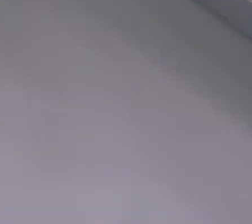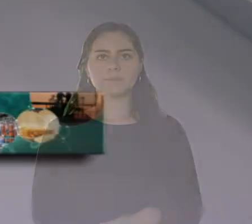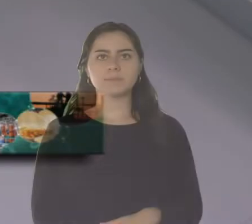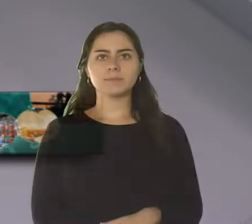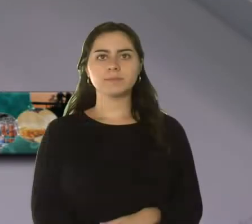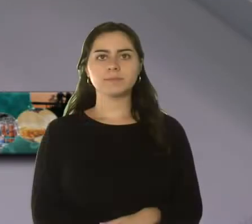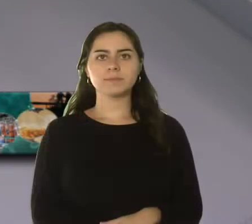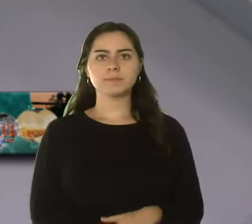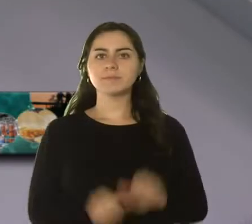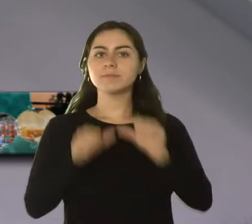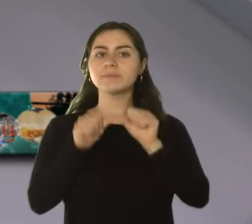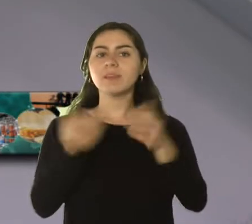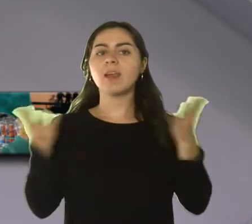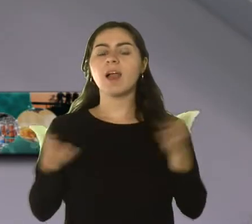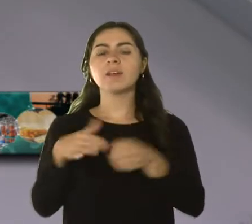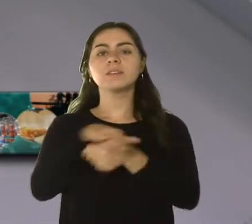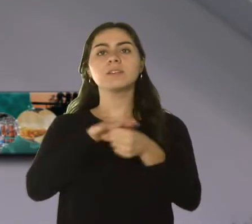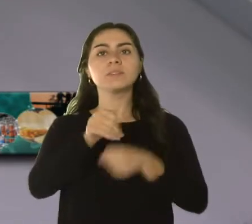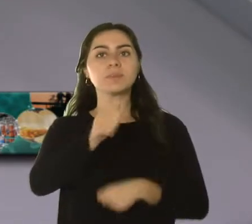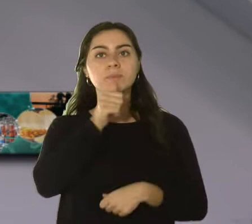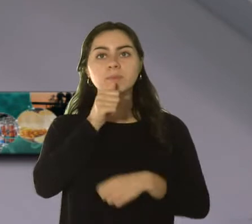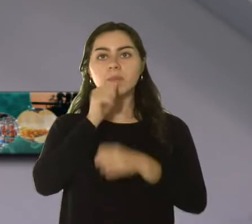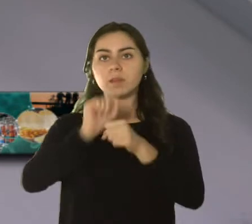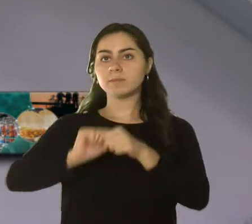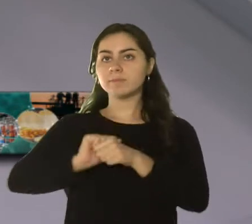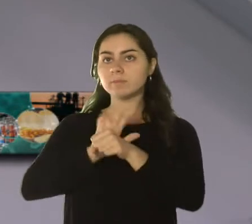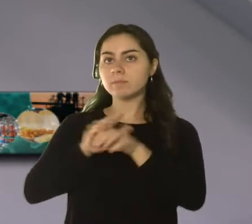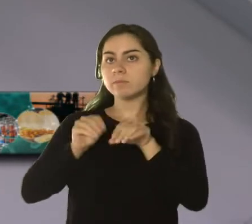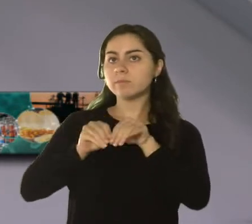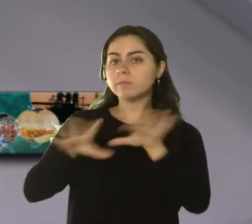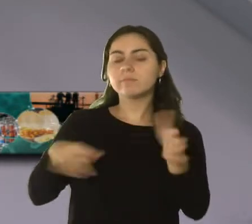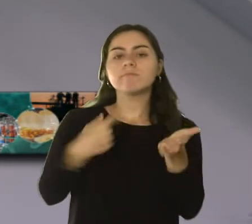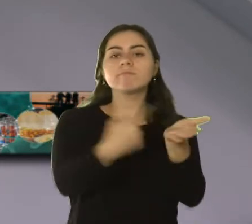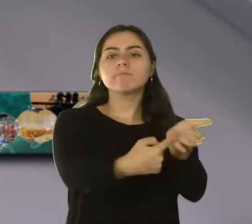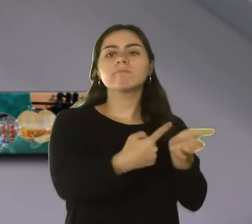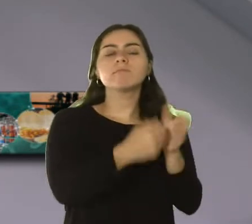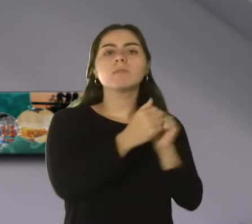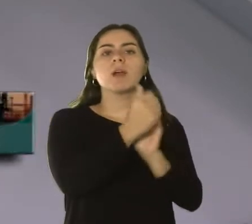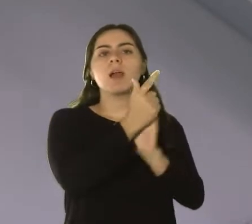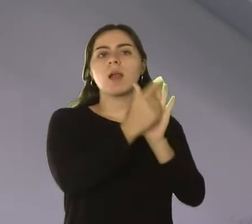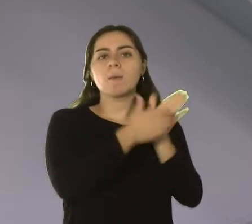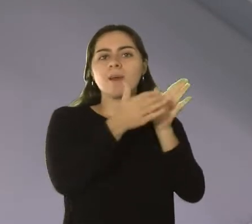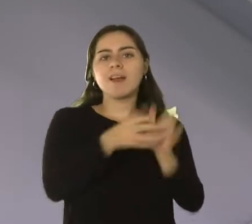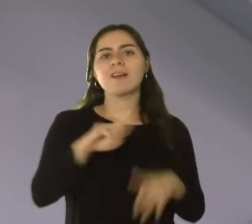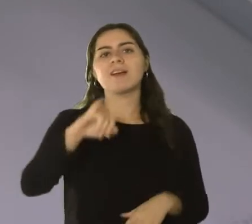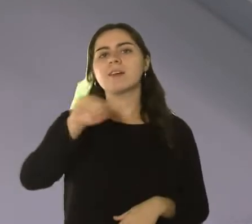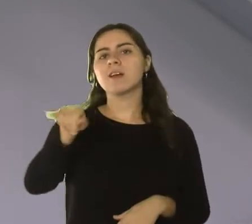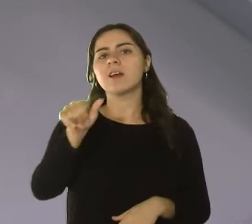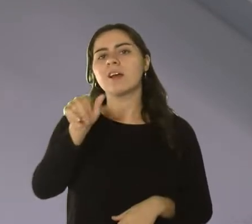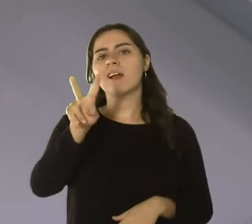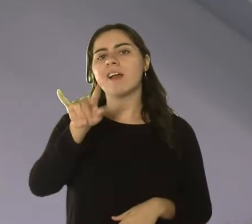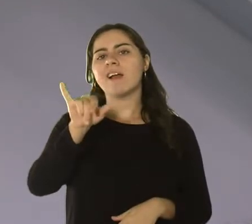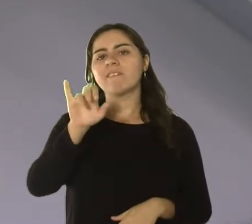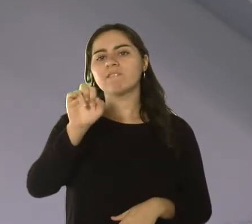Continuamos el sector privado COVID-19 dialogando con el licenciado Javier Vilariño, miembro fundador del bufete Vilariño y